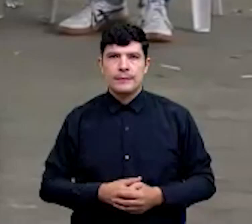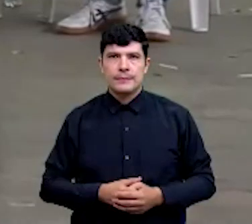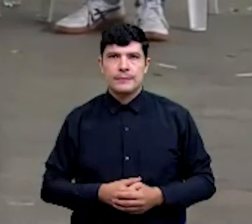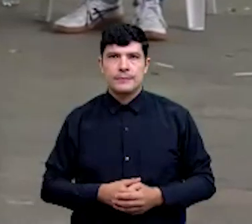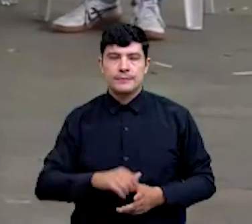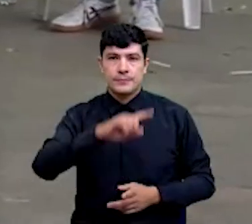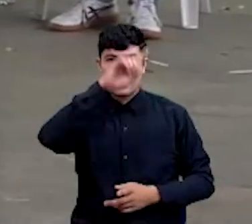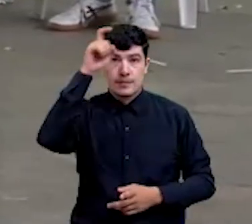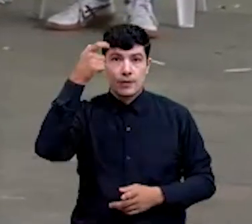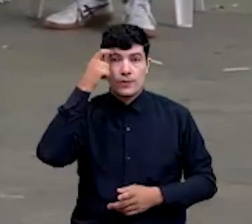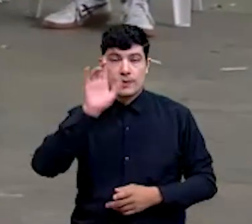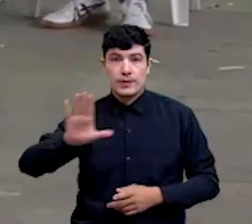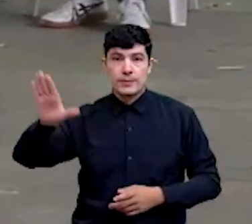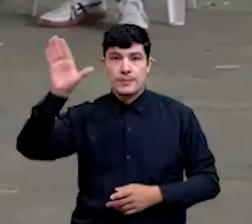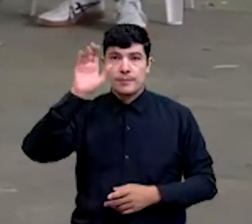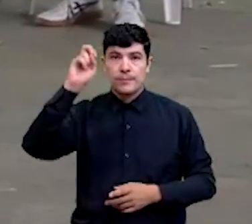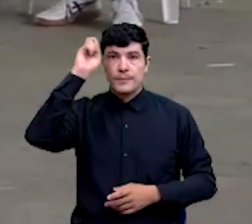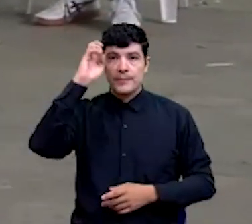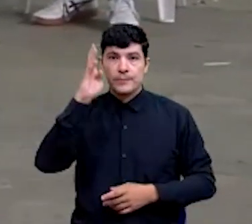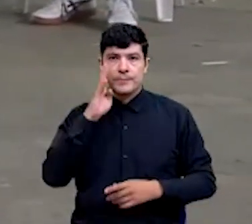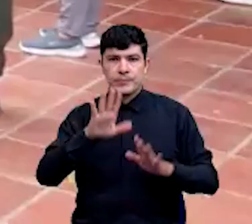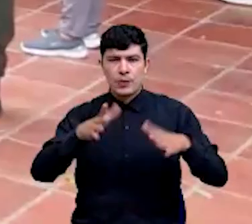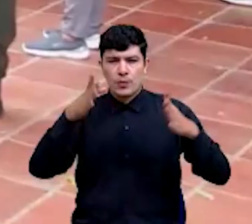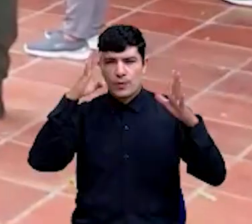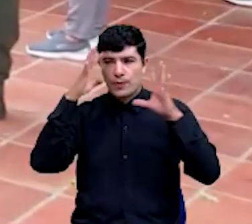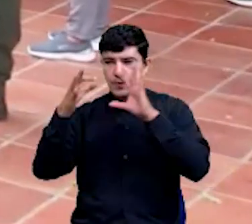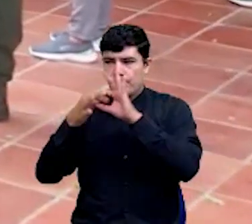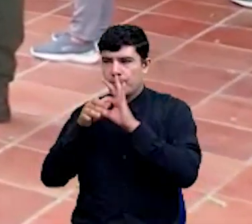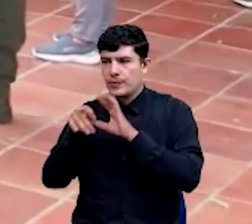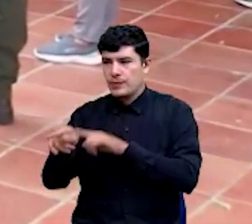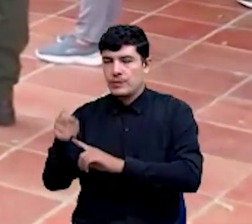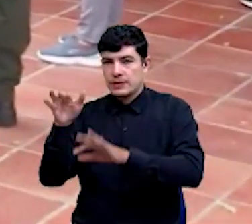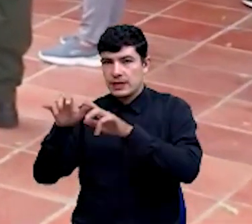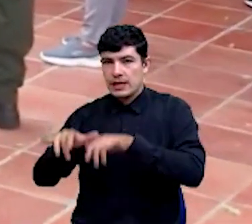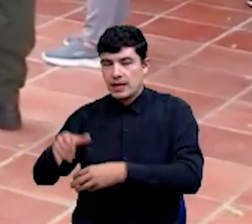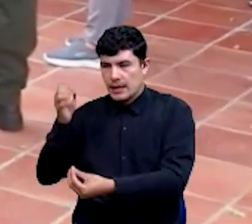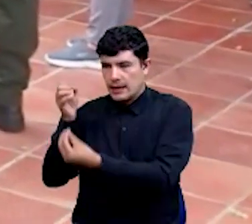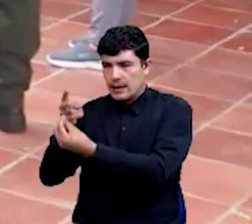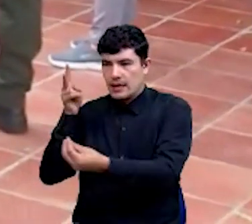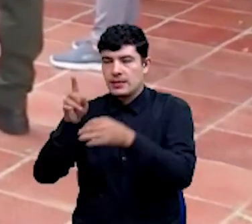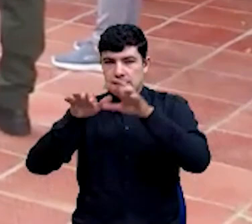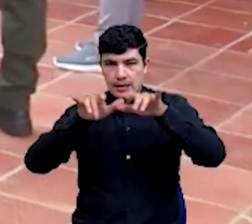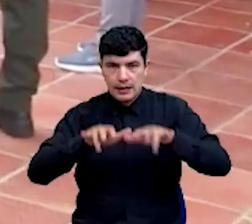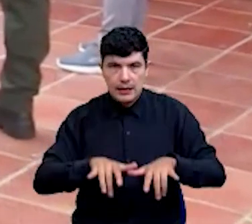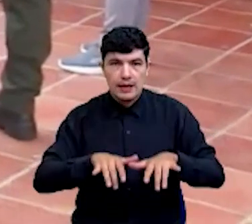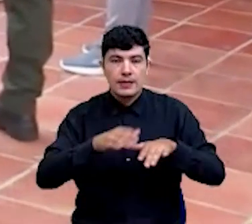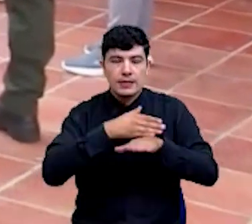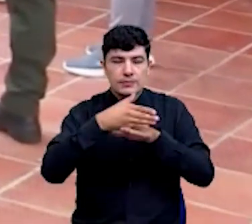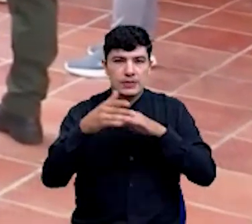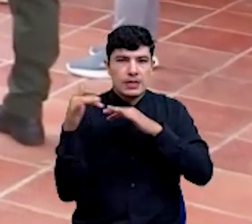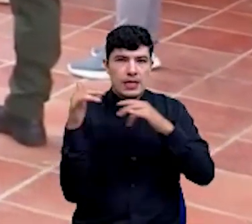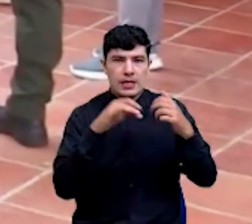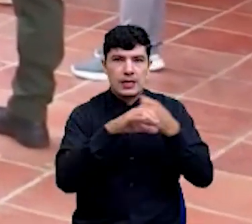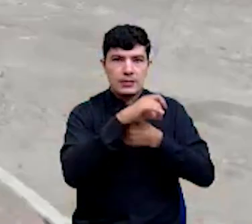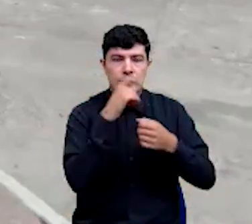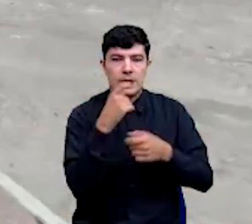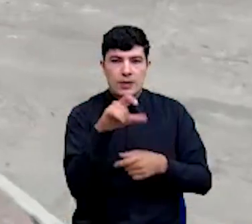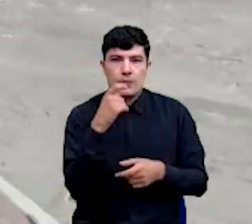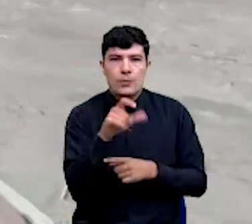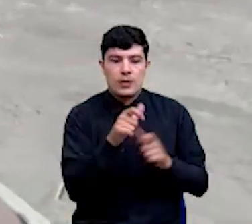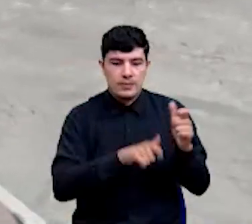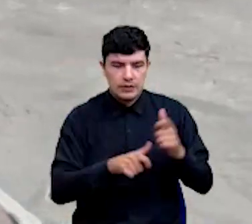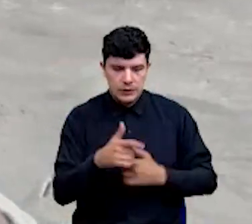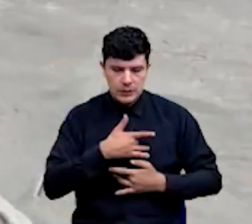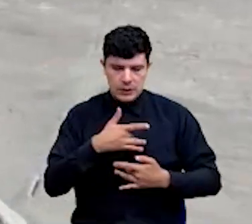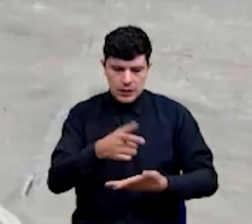La Gobernación del Norte de Santander, a través de la Secretaría de Víctimas, junto a la Secretaría de Posconflicto de Cúcuta y comparecientes y